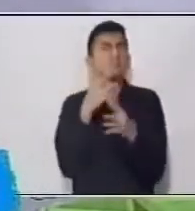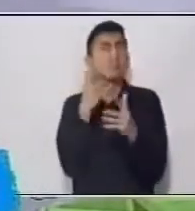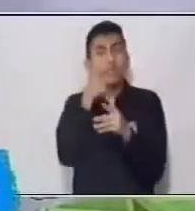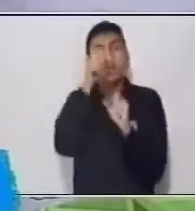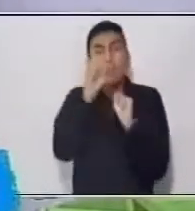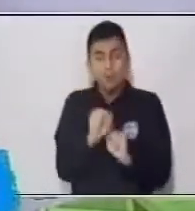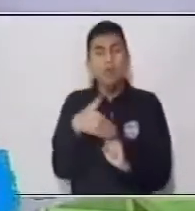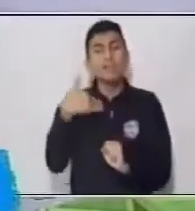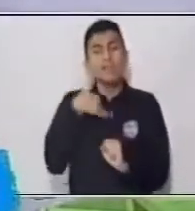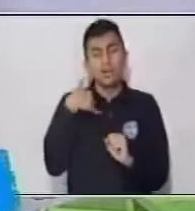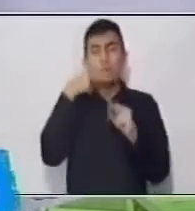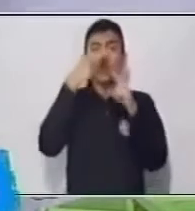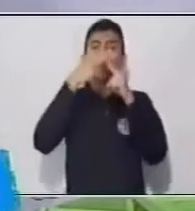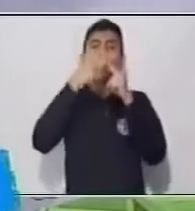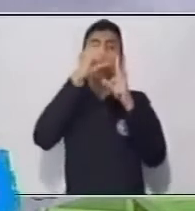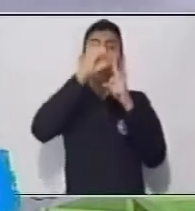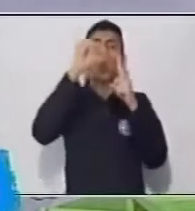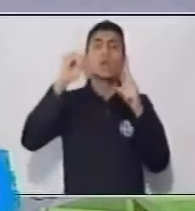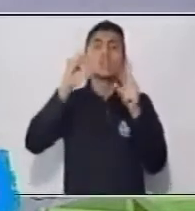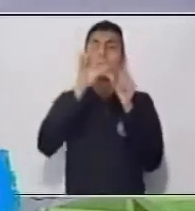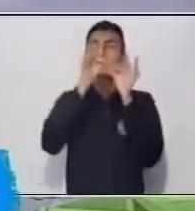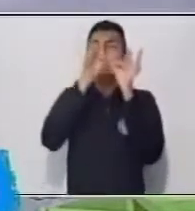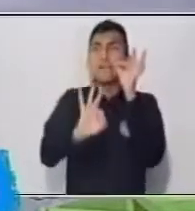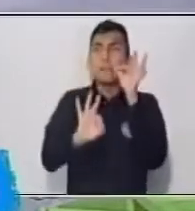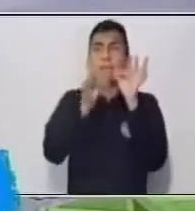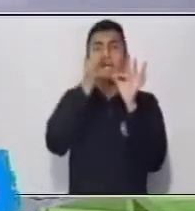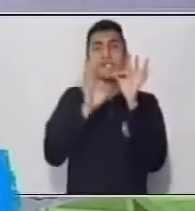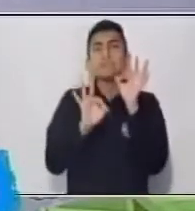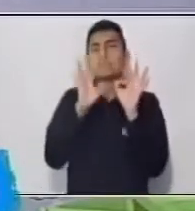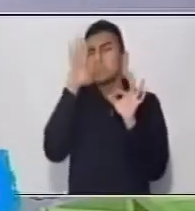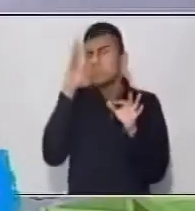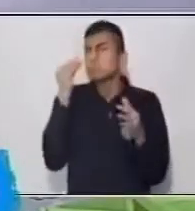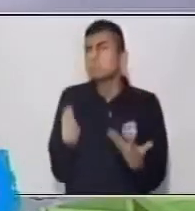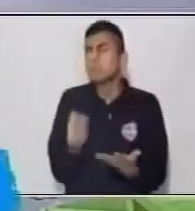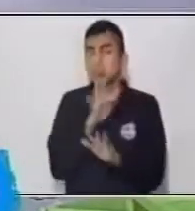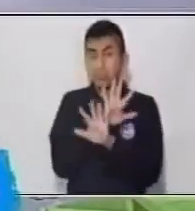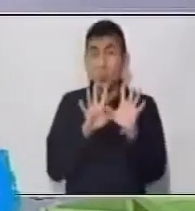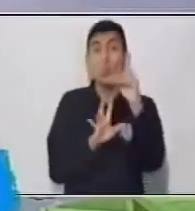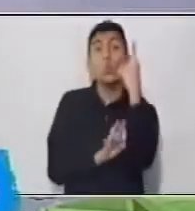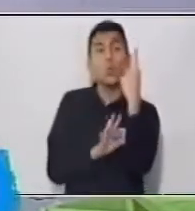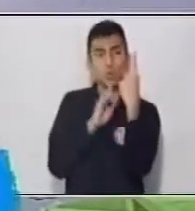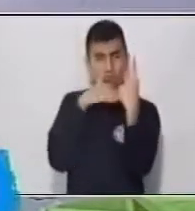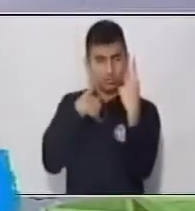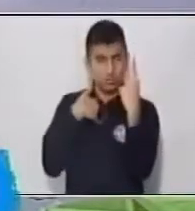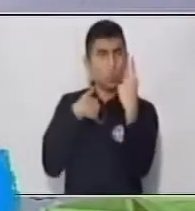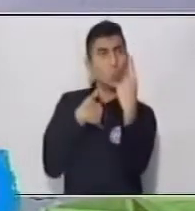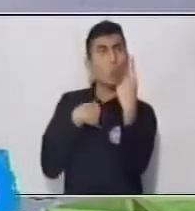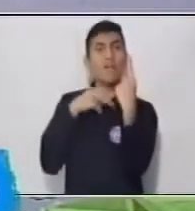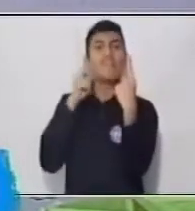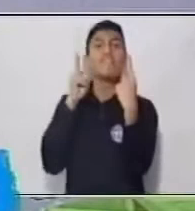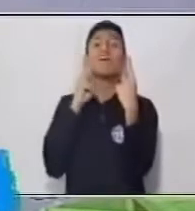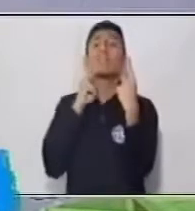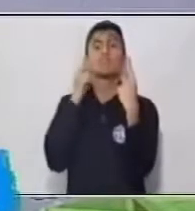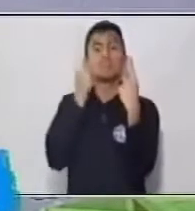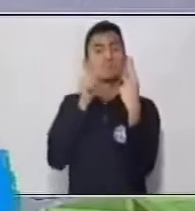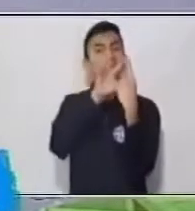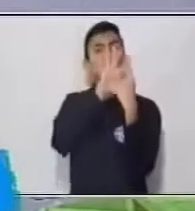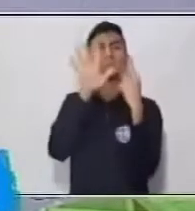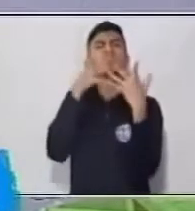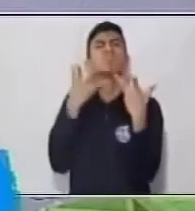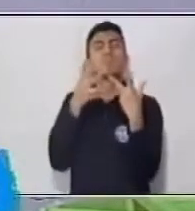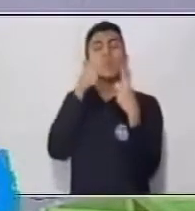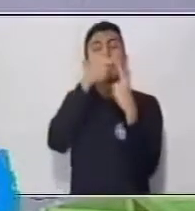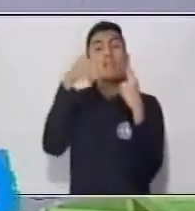se denominan oraciones simples. ¿Por qué? Porque solamente hay un núcleo del predicado, es decir, dentro